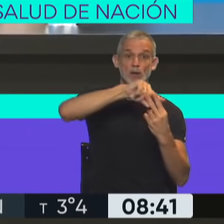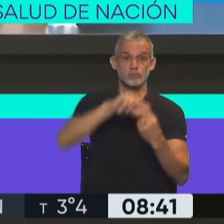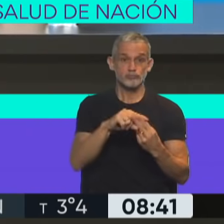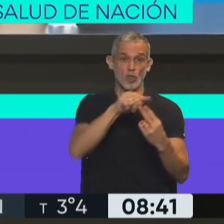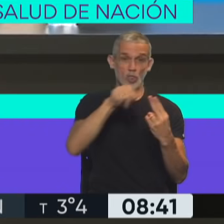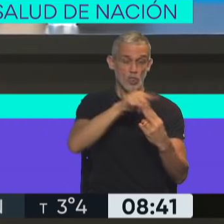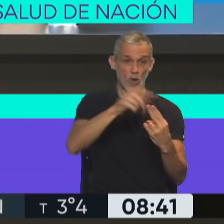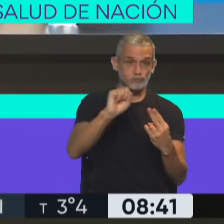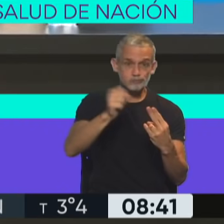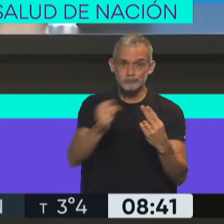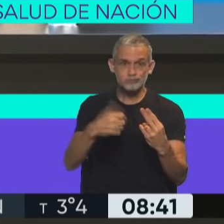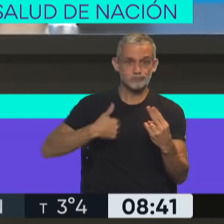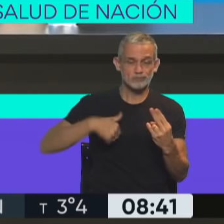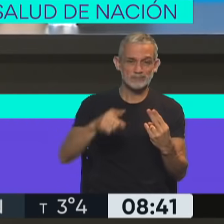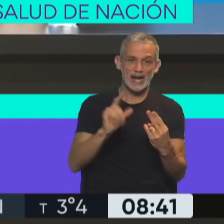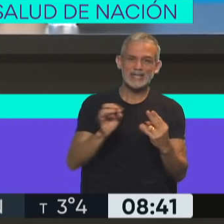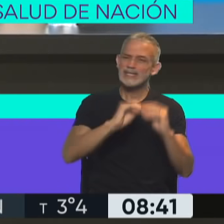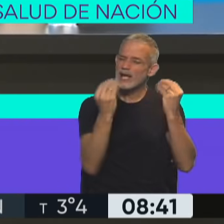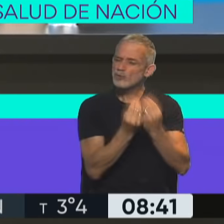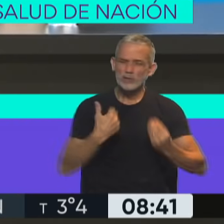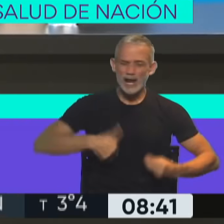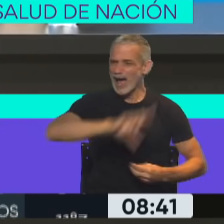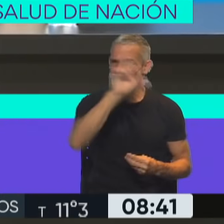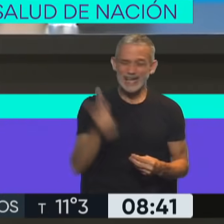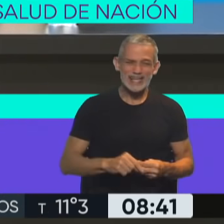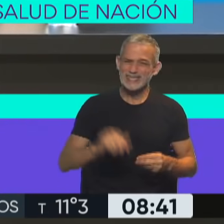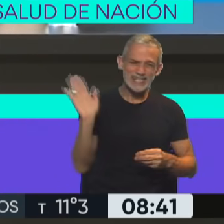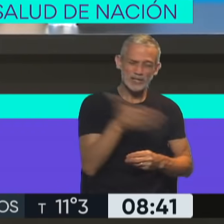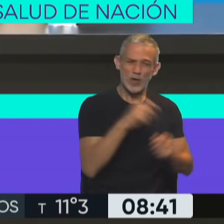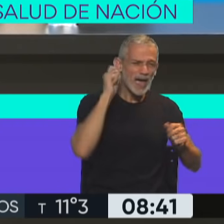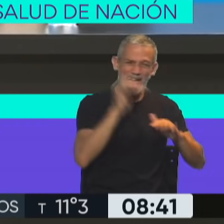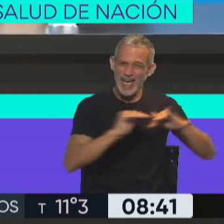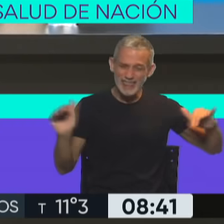de vacunación, en Argentina, total país, en toda la población,